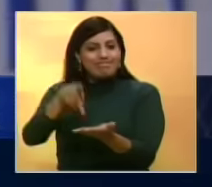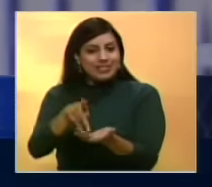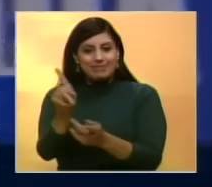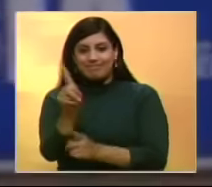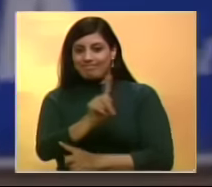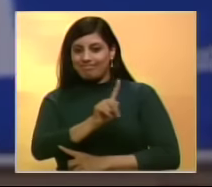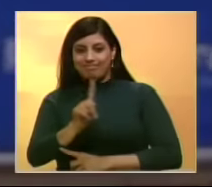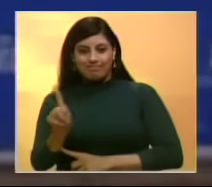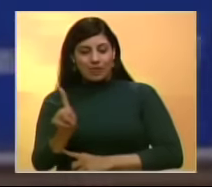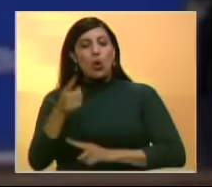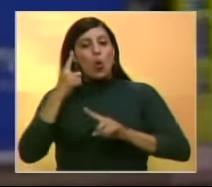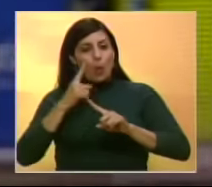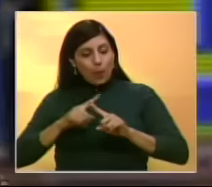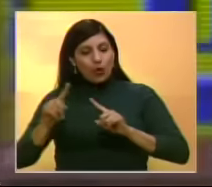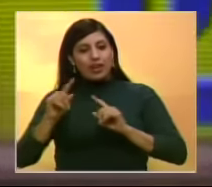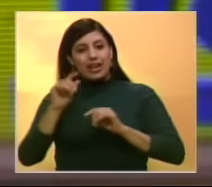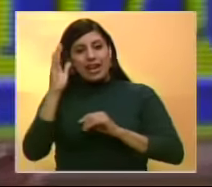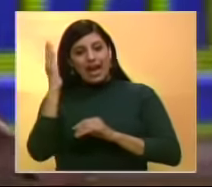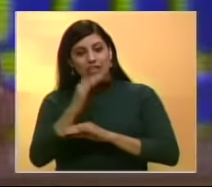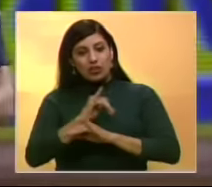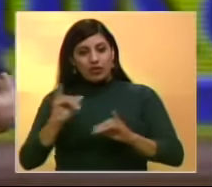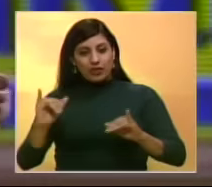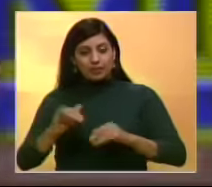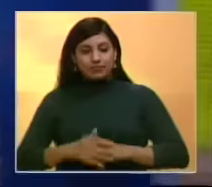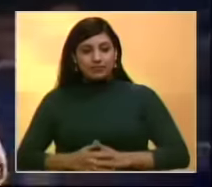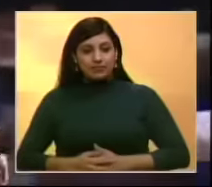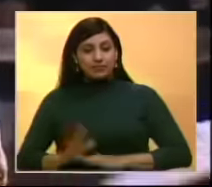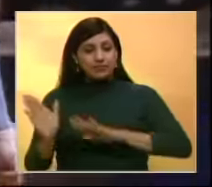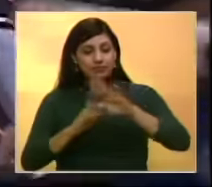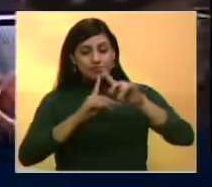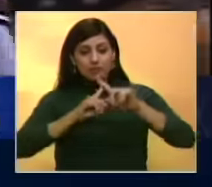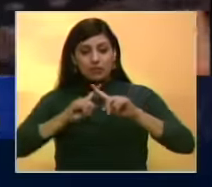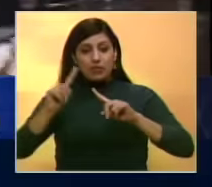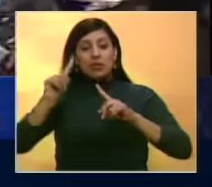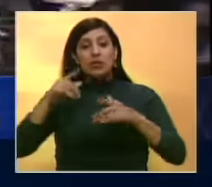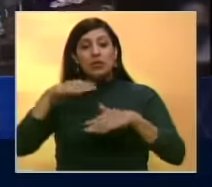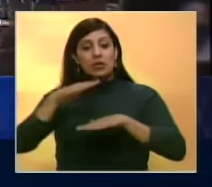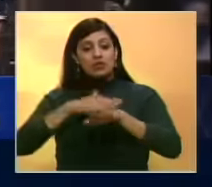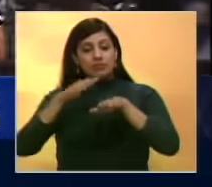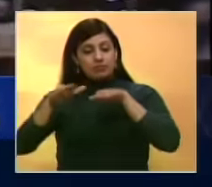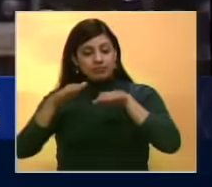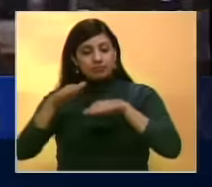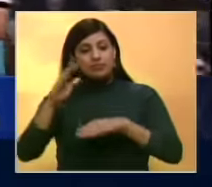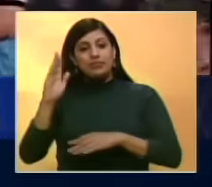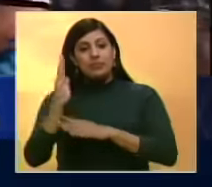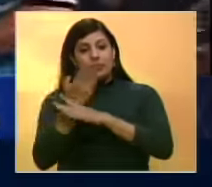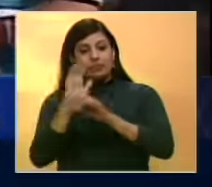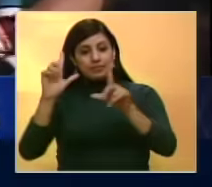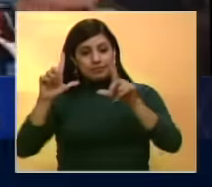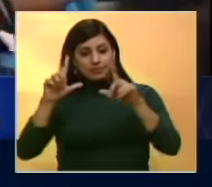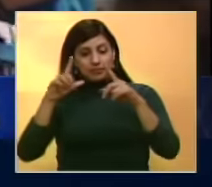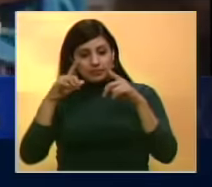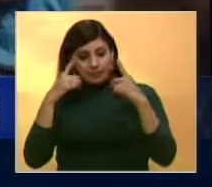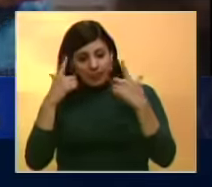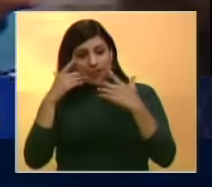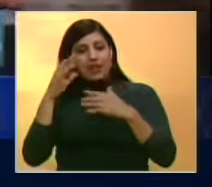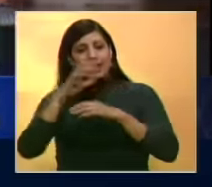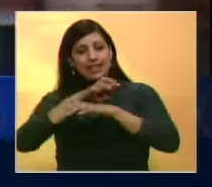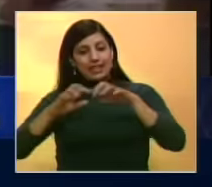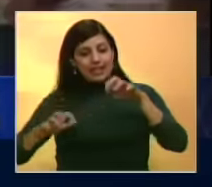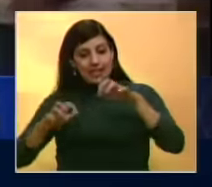los encuentros mientras dure la sanción este jueves tiburones la guaira y tigres aragua hicieron uso de su